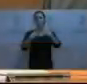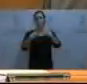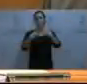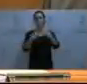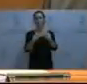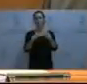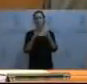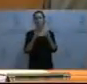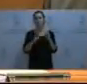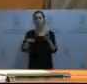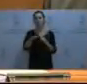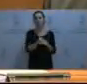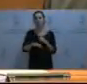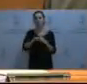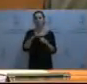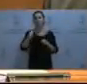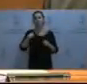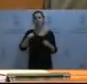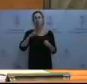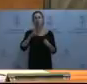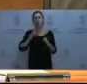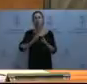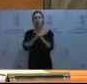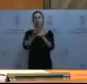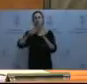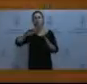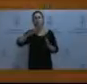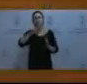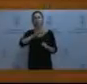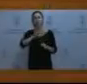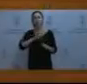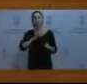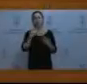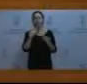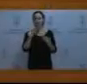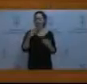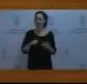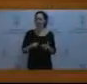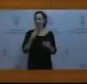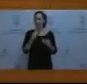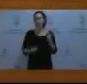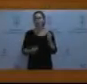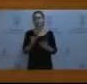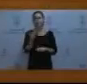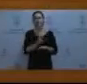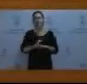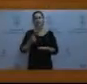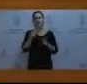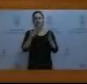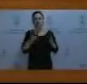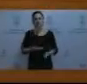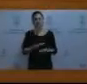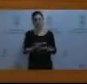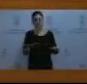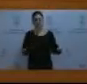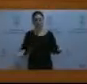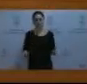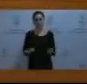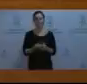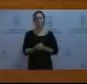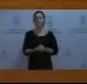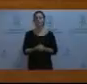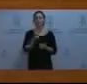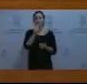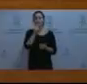éxito en Grandas de Salime. Señor Rueda Gallardo tiene la palabra. Sí, gracias, presidente. Buenos días, consejero, señorías. Bueno, traigo a